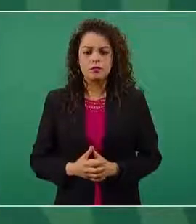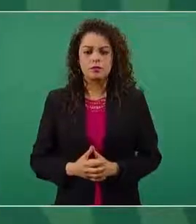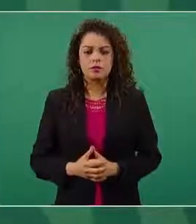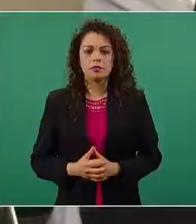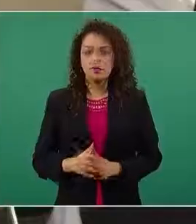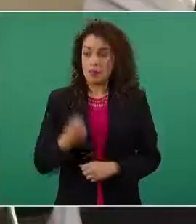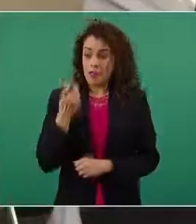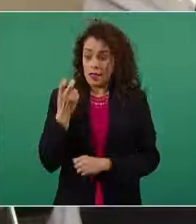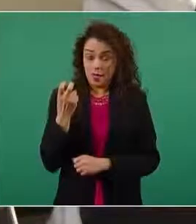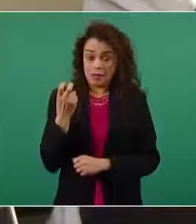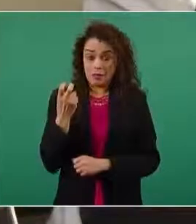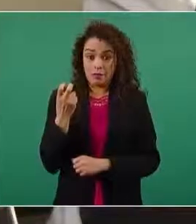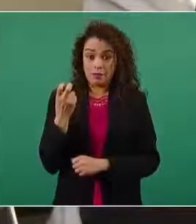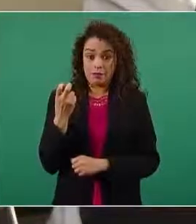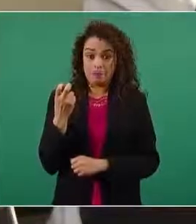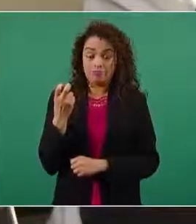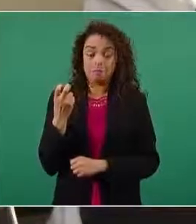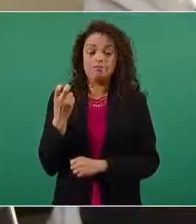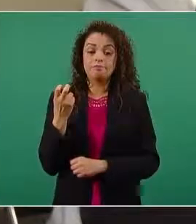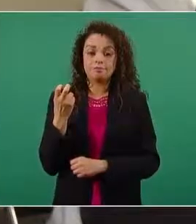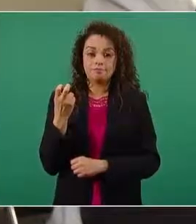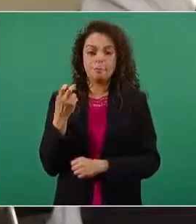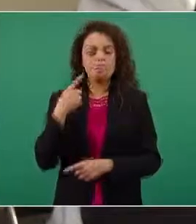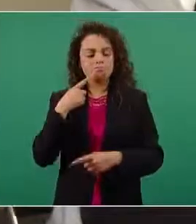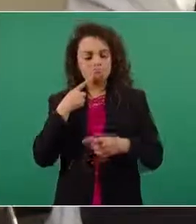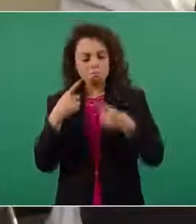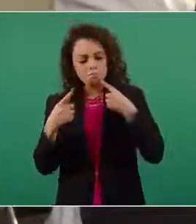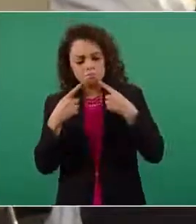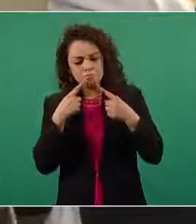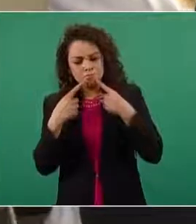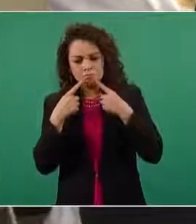En el tribunal resuelven